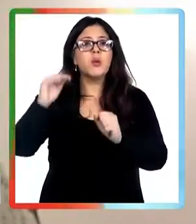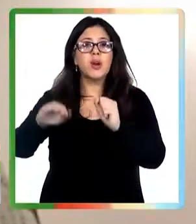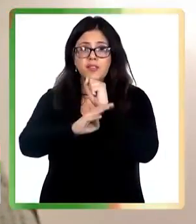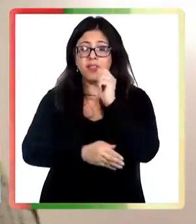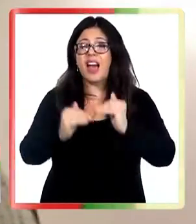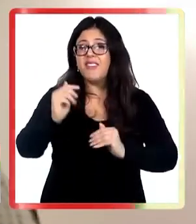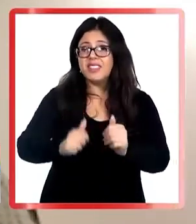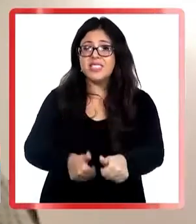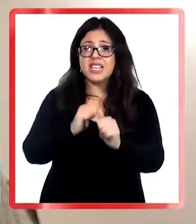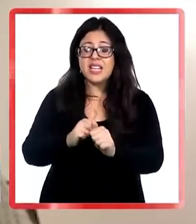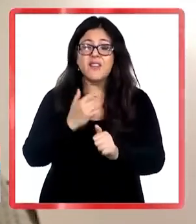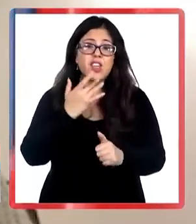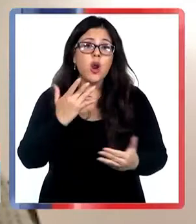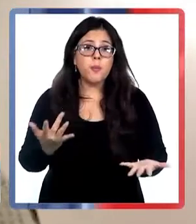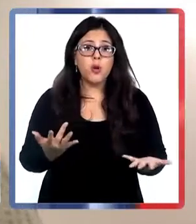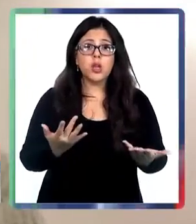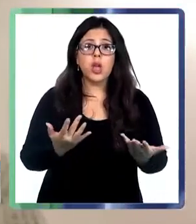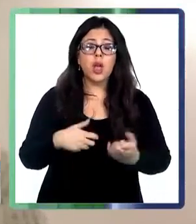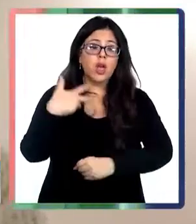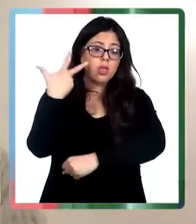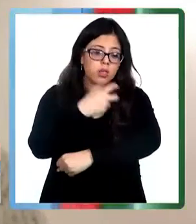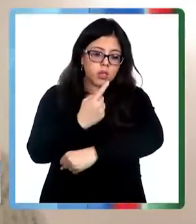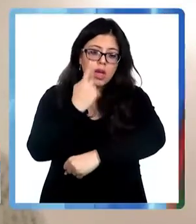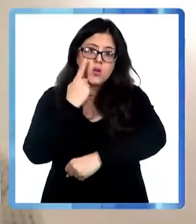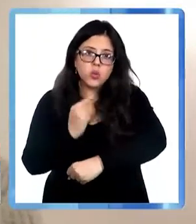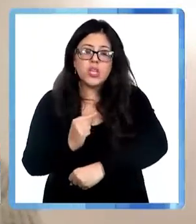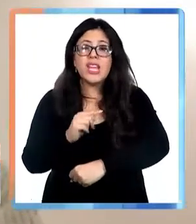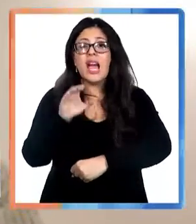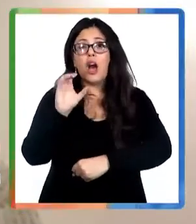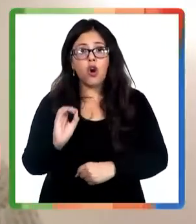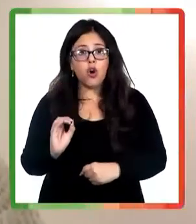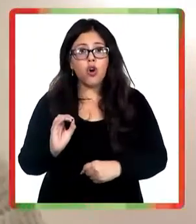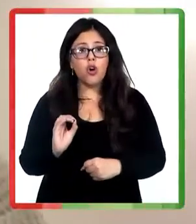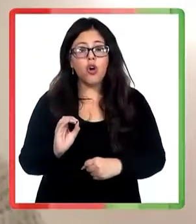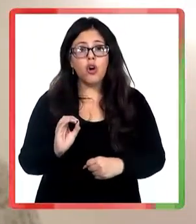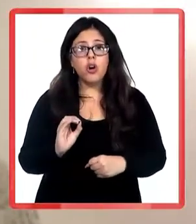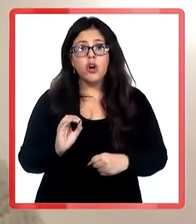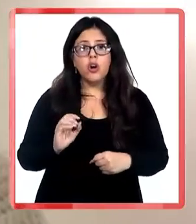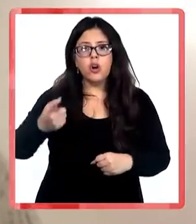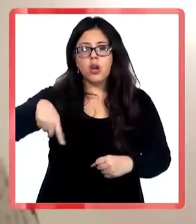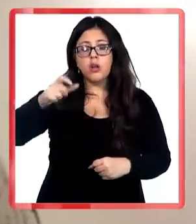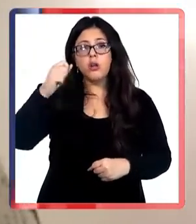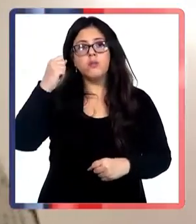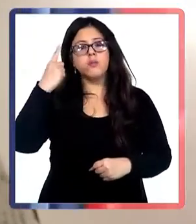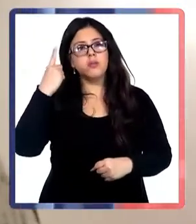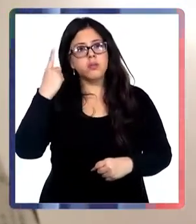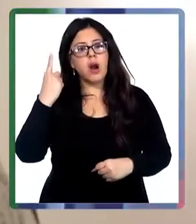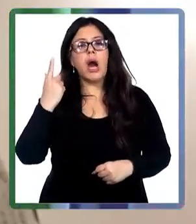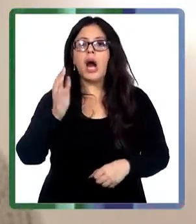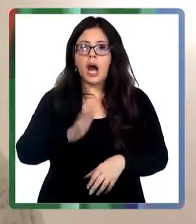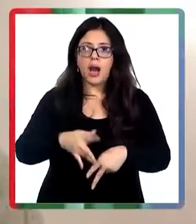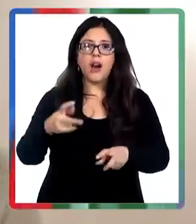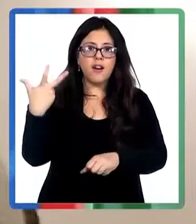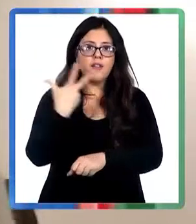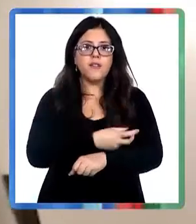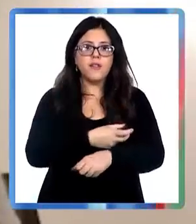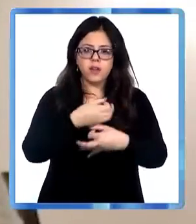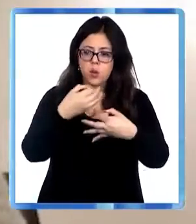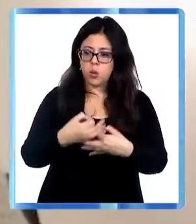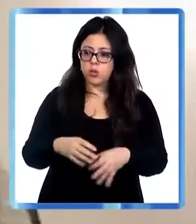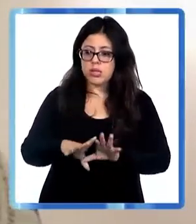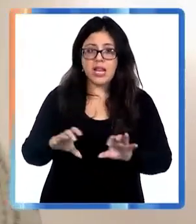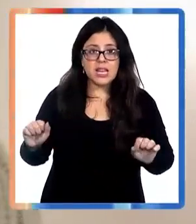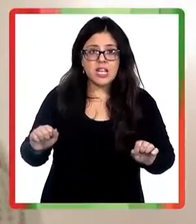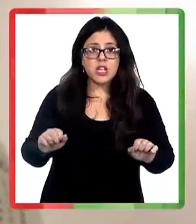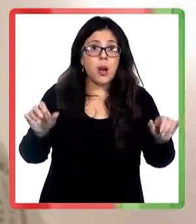es un reto, porque puede que les toquen varias vacunas el mismo día o que ya se enteran de que están disponibles las vacunas y ya están con las